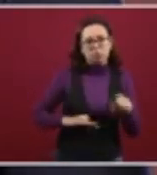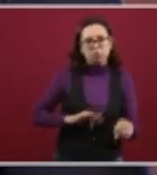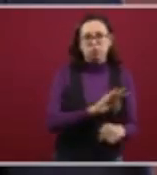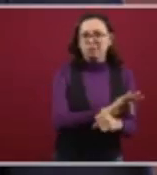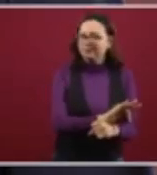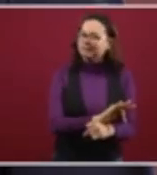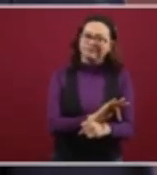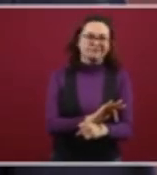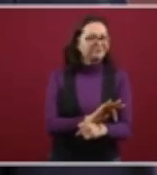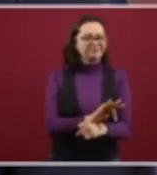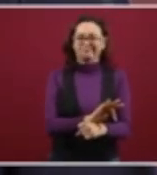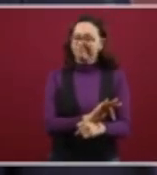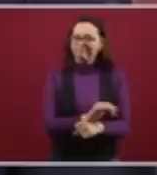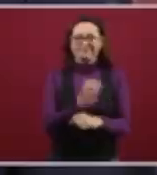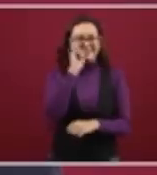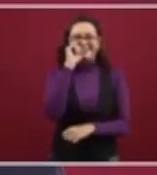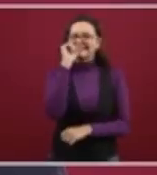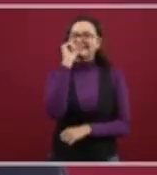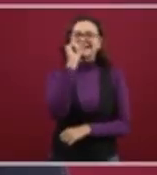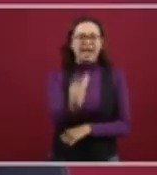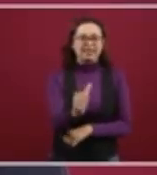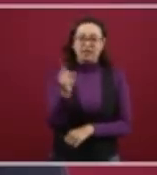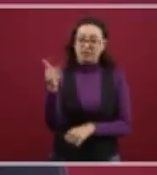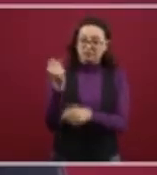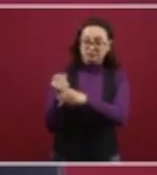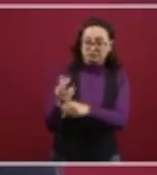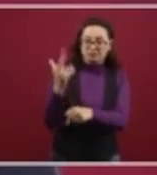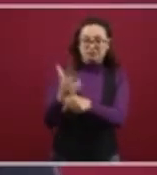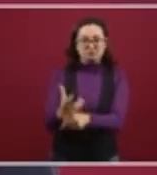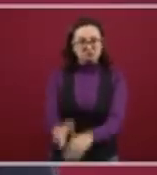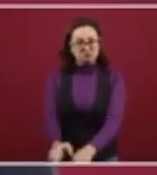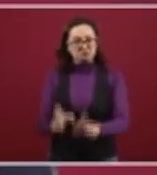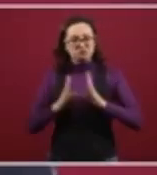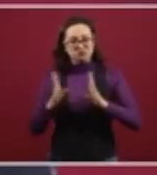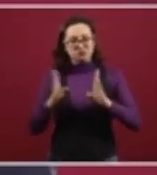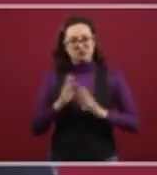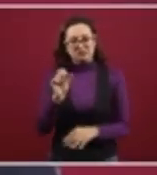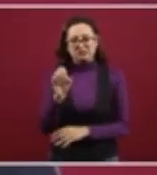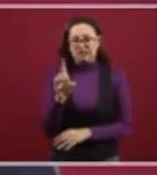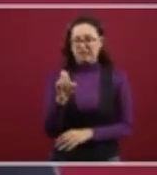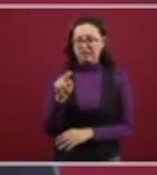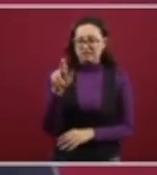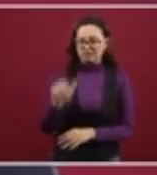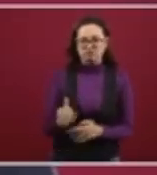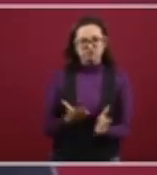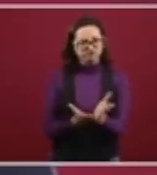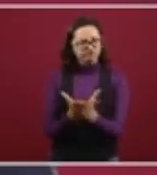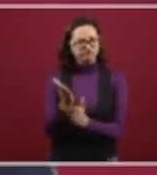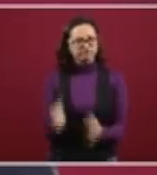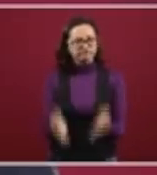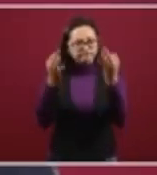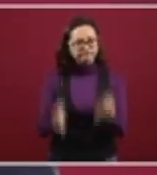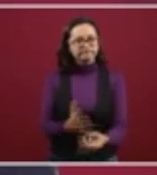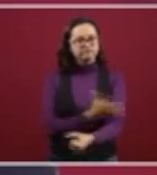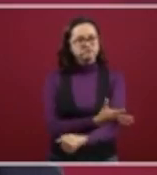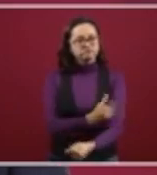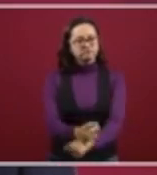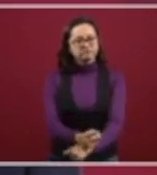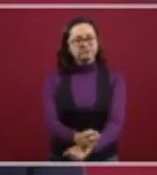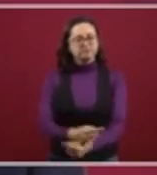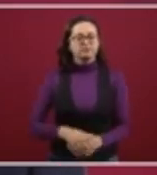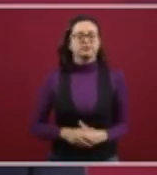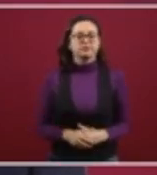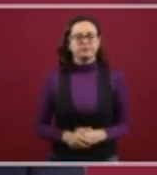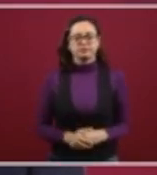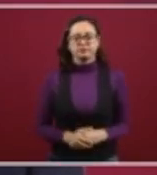Defensa fue de rectitud y de honestidad. Entonces, nada de